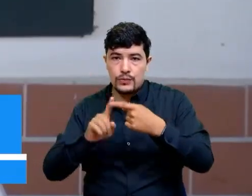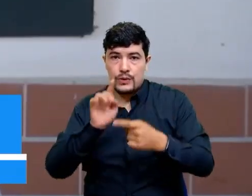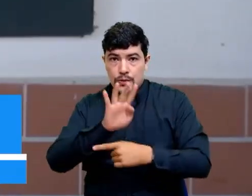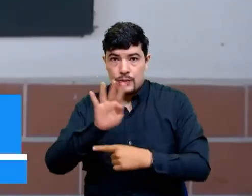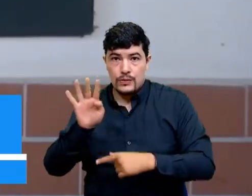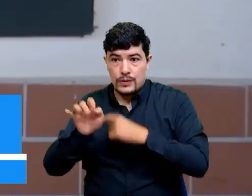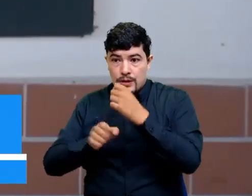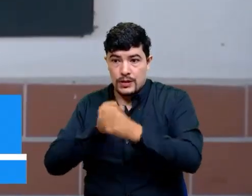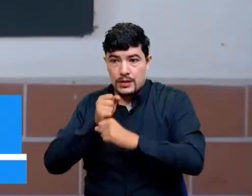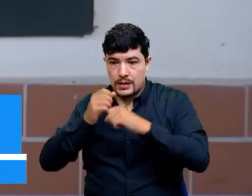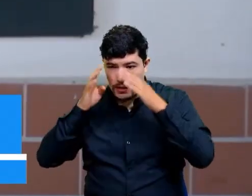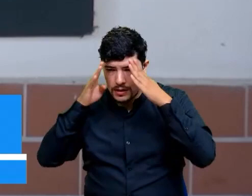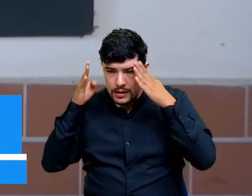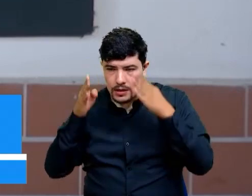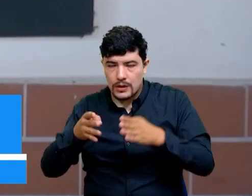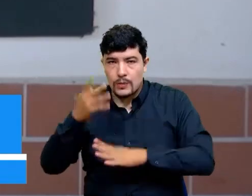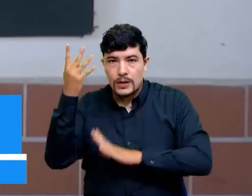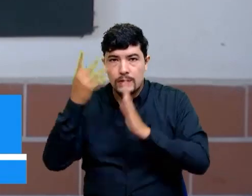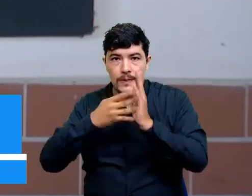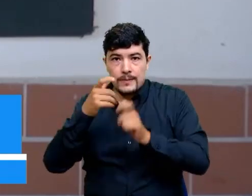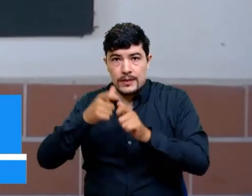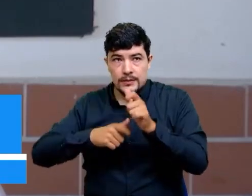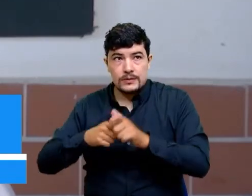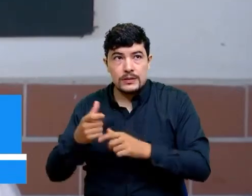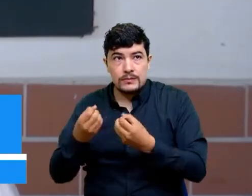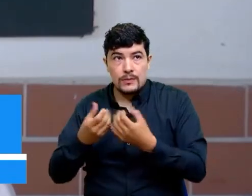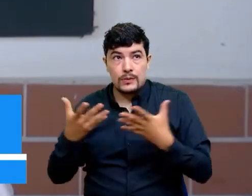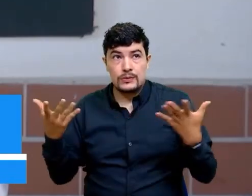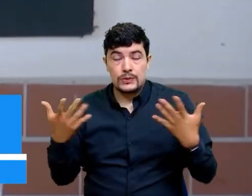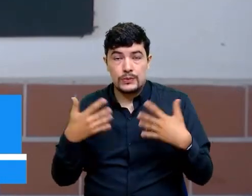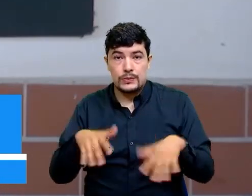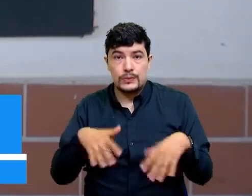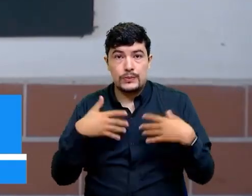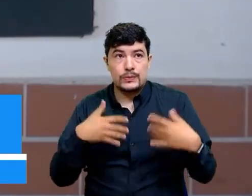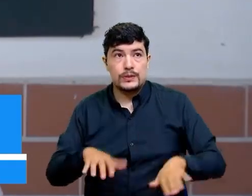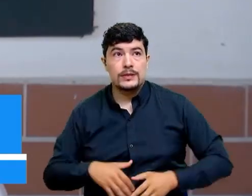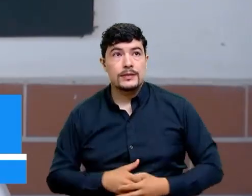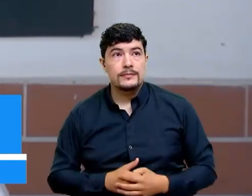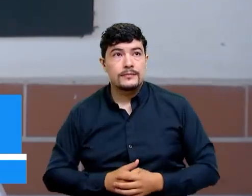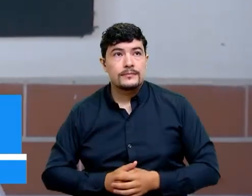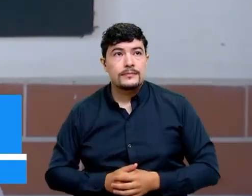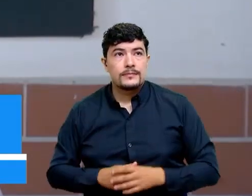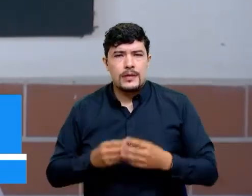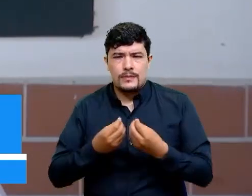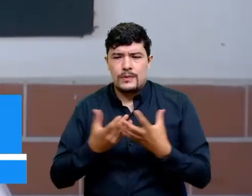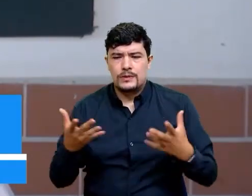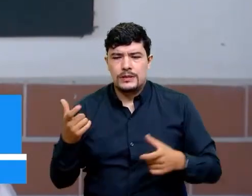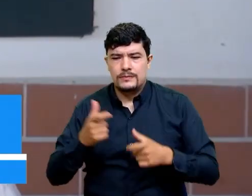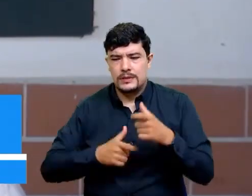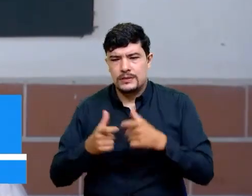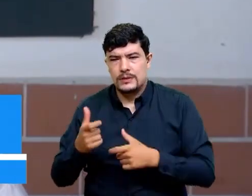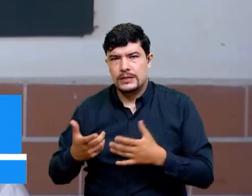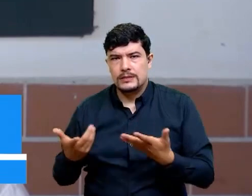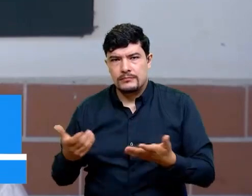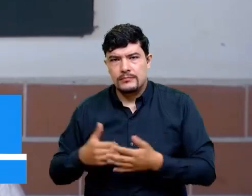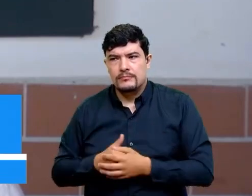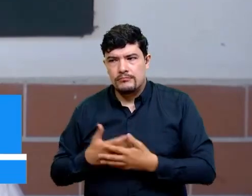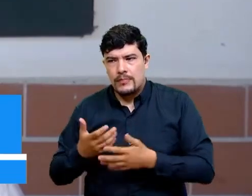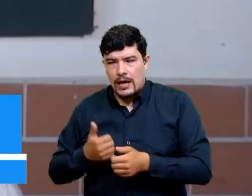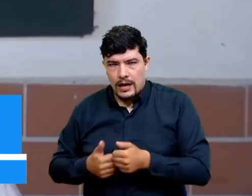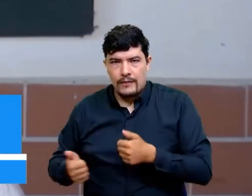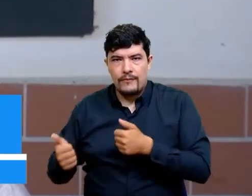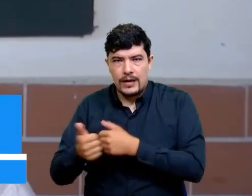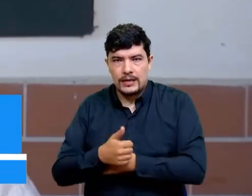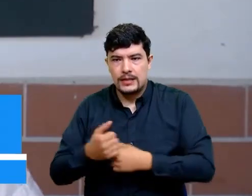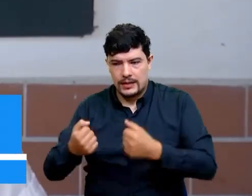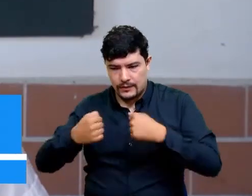de 4.000 pacientes, increíble, muchísimo. Muchos se nos han ido, otros han sido fuertes